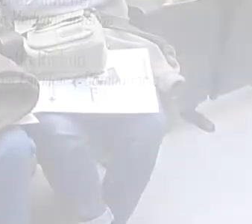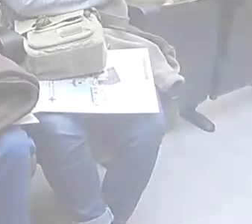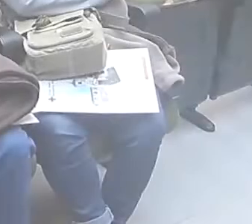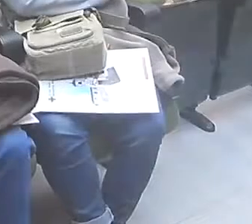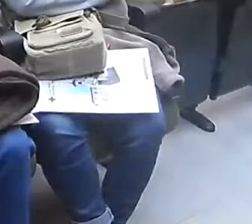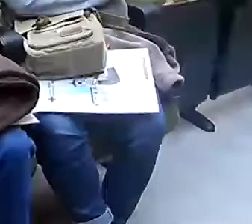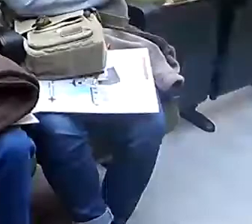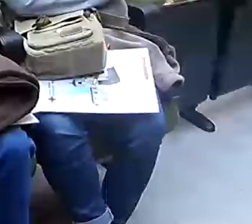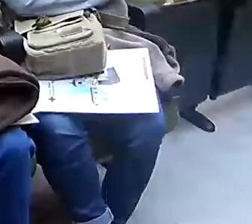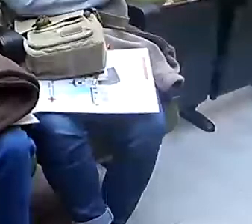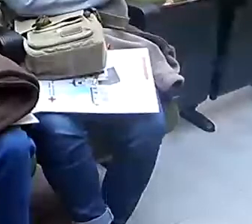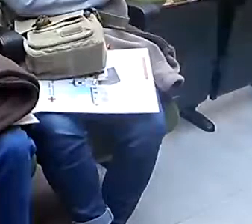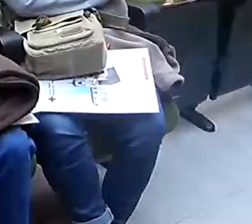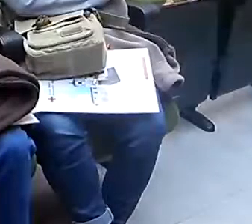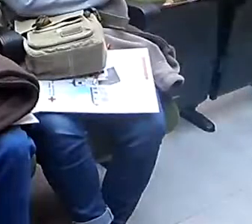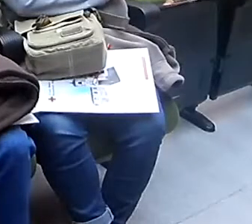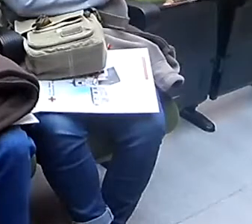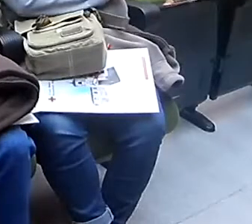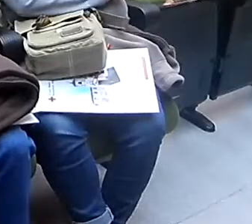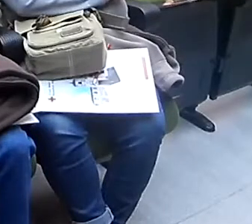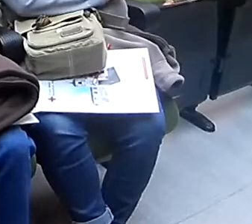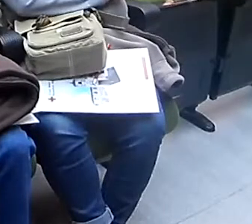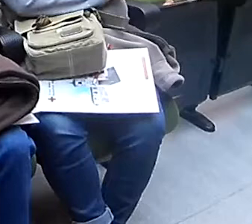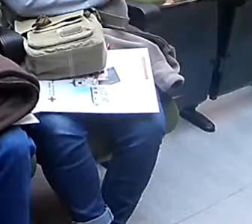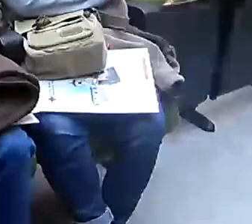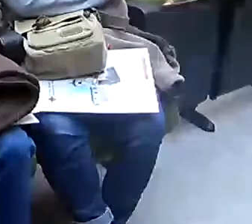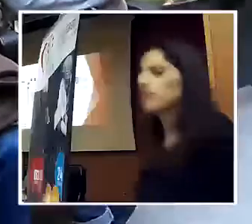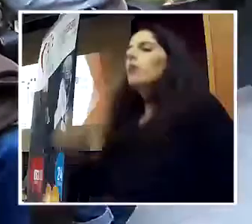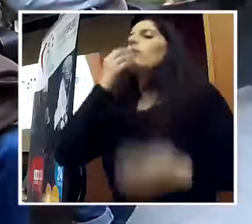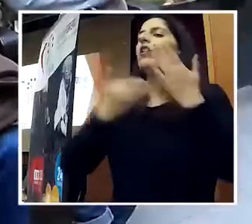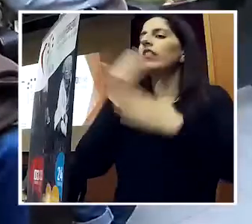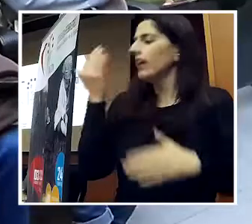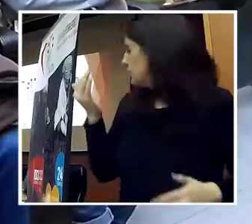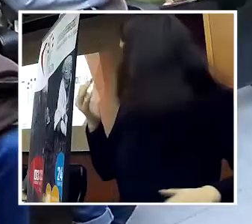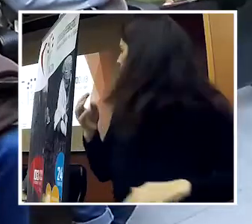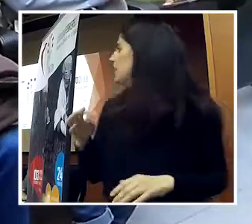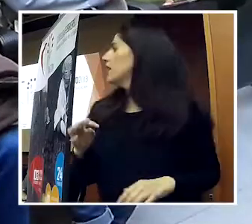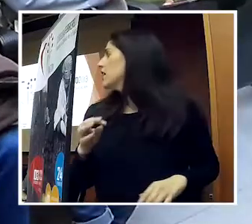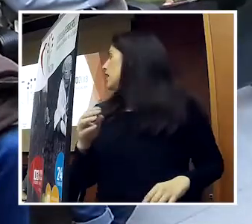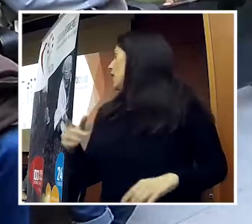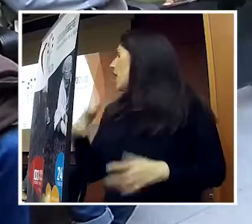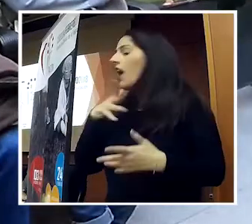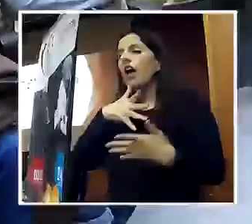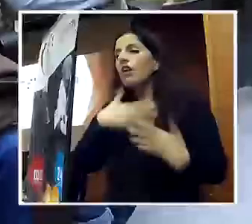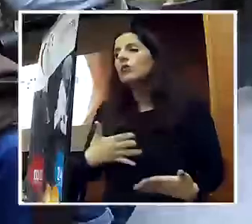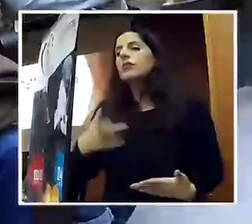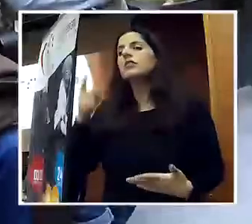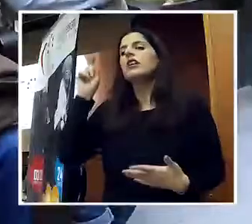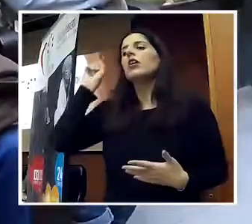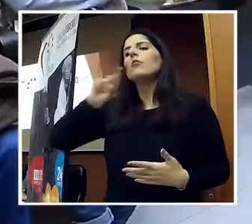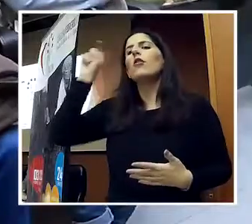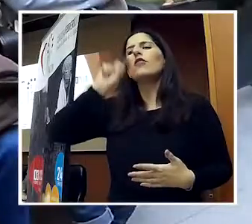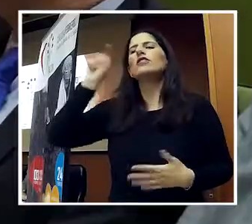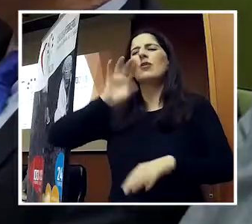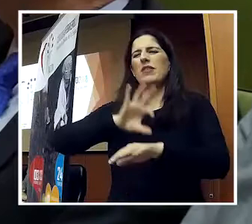Buenos días. Mi nombre es Francisco Pérez Jiménez. Yo actualmente soy profesor emérito de